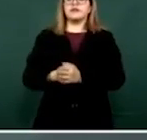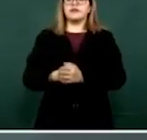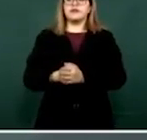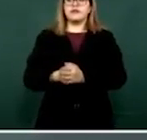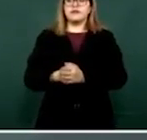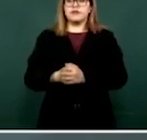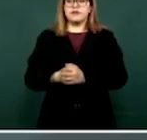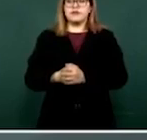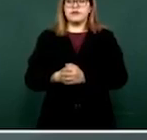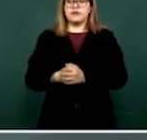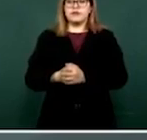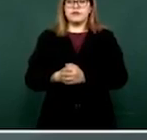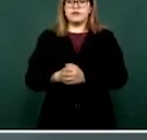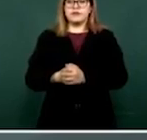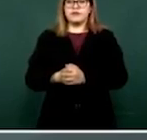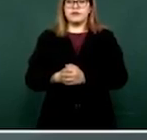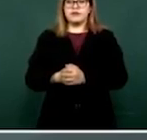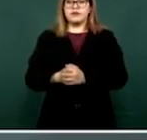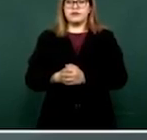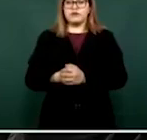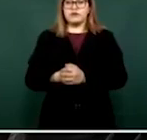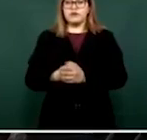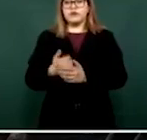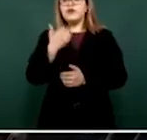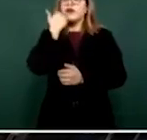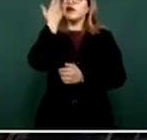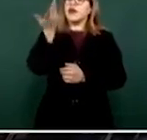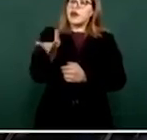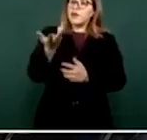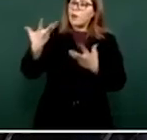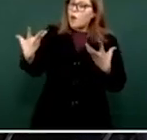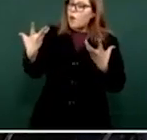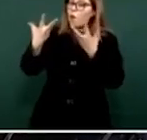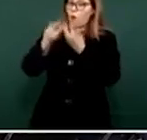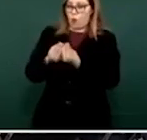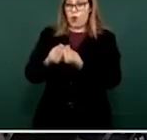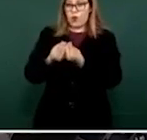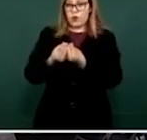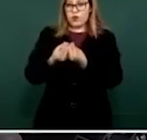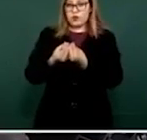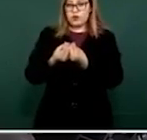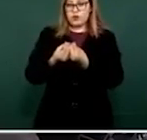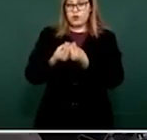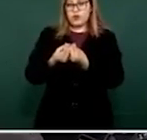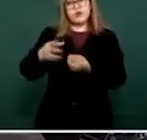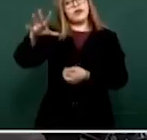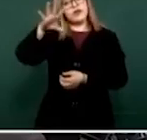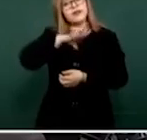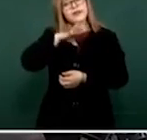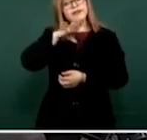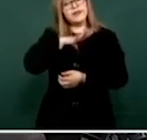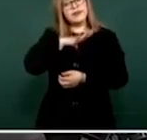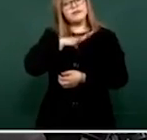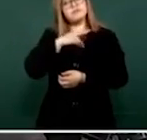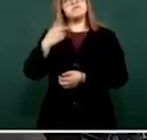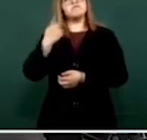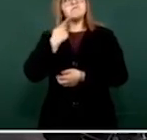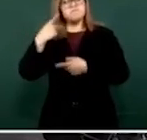buscando junto con ellos que haya